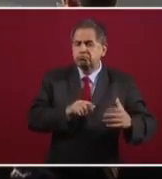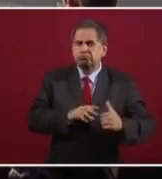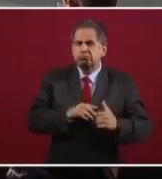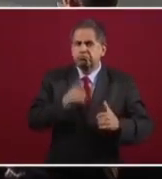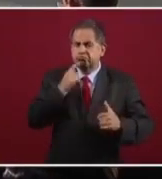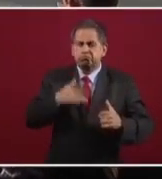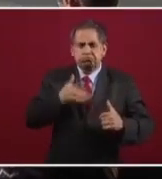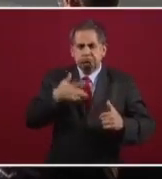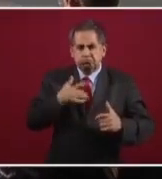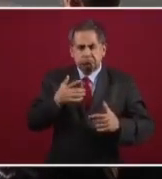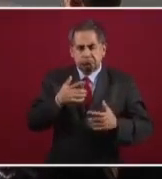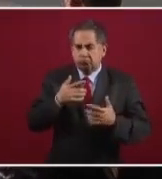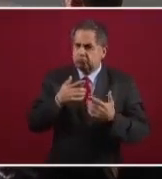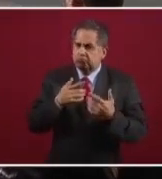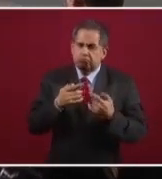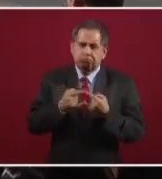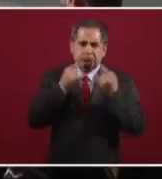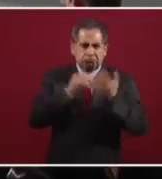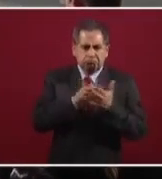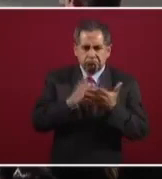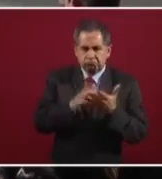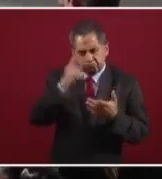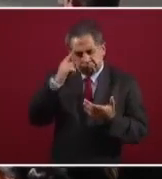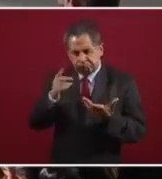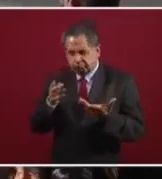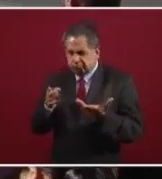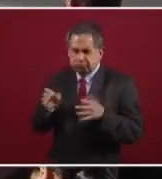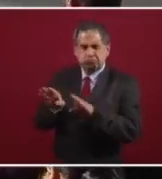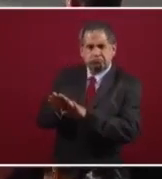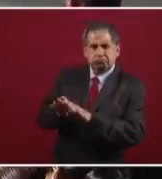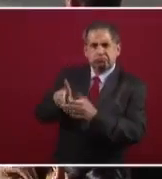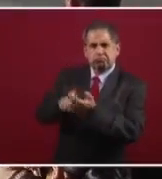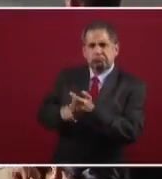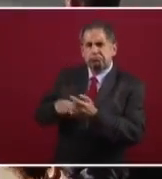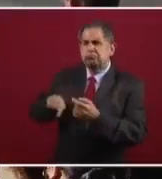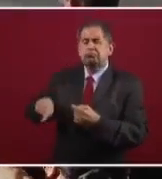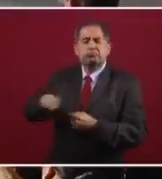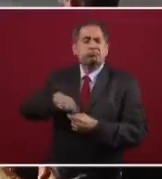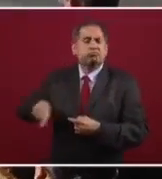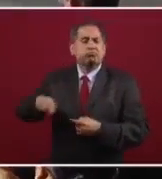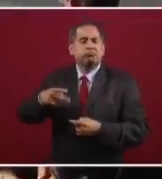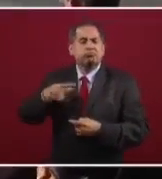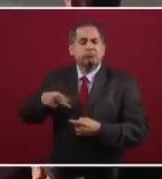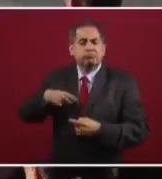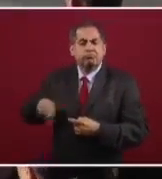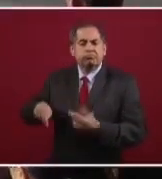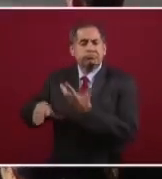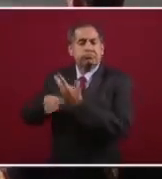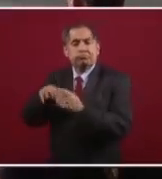ha tomado acciones sin precedentes para frenar el flujo de la inmigración ilegal.